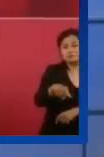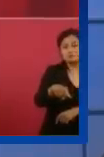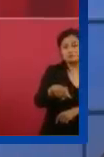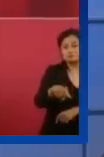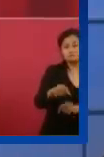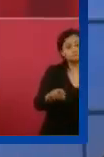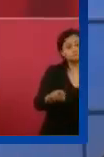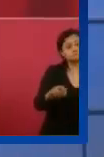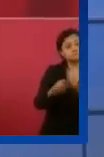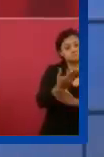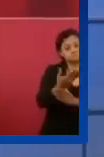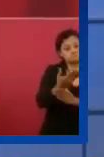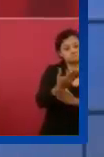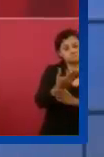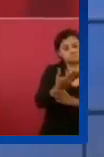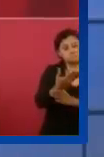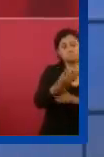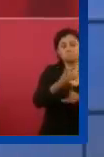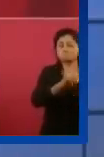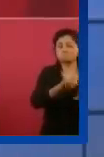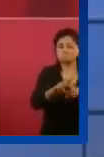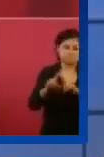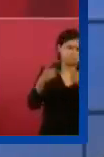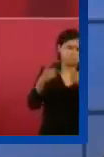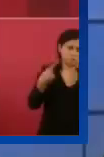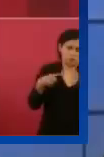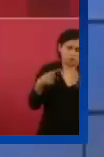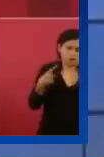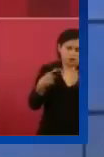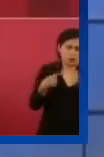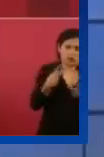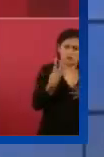Creo que aquí queda exhibido completamente, sobre todo,